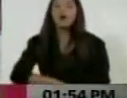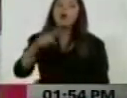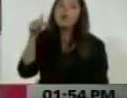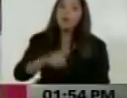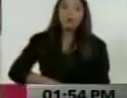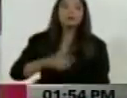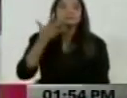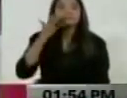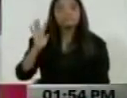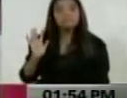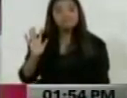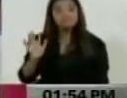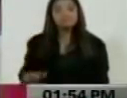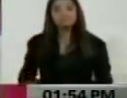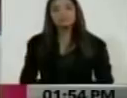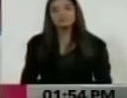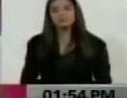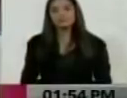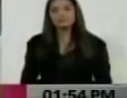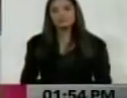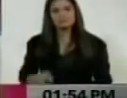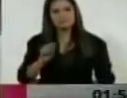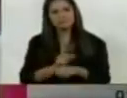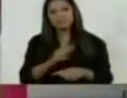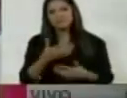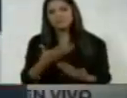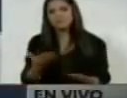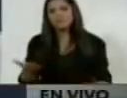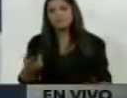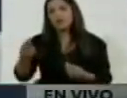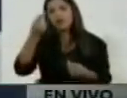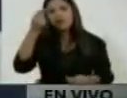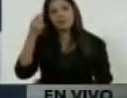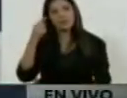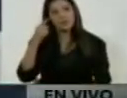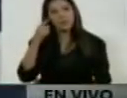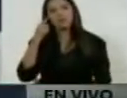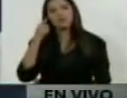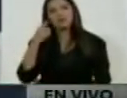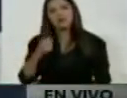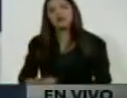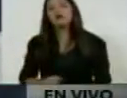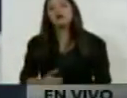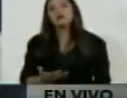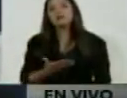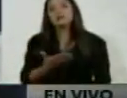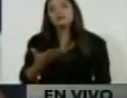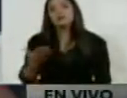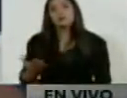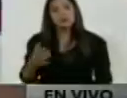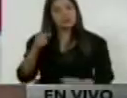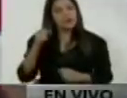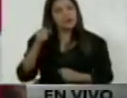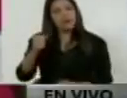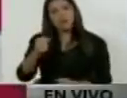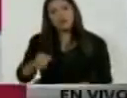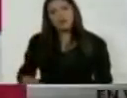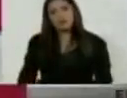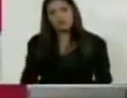pretende ofender la memoria de nuestro héroe.